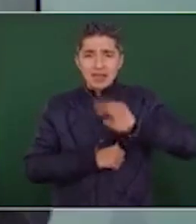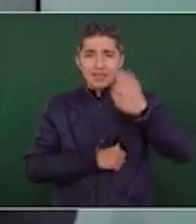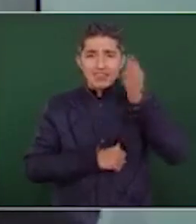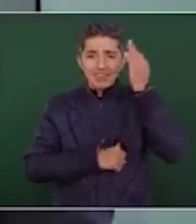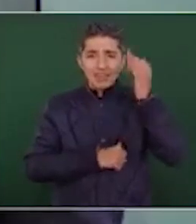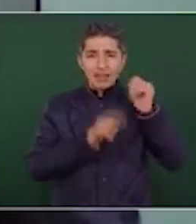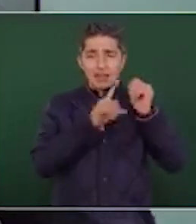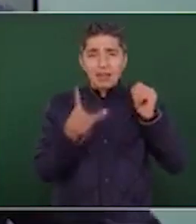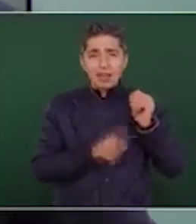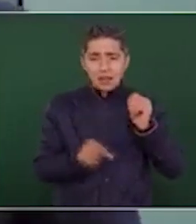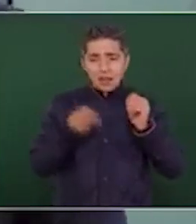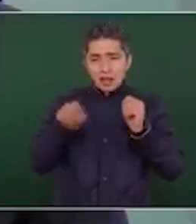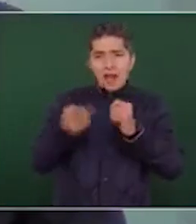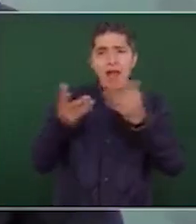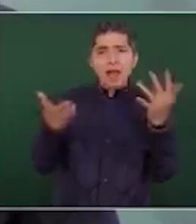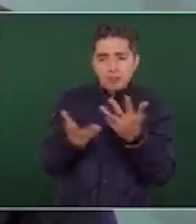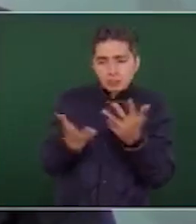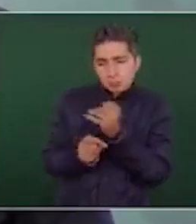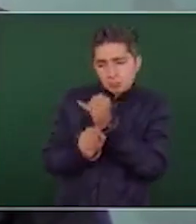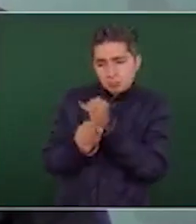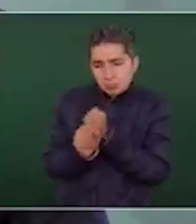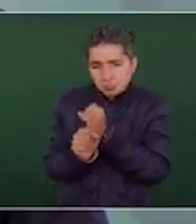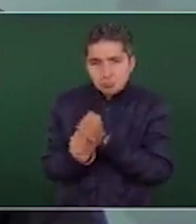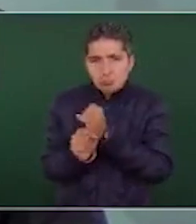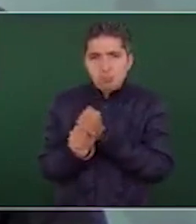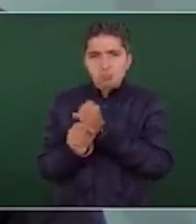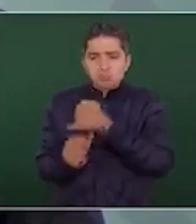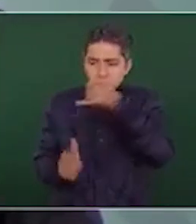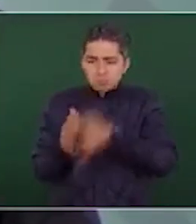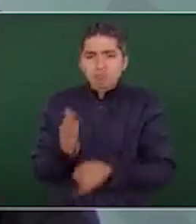atraiga el caso.